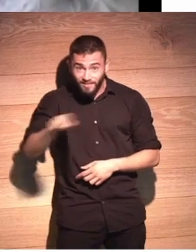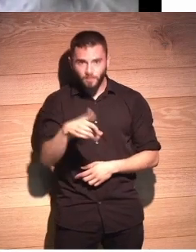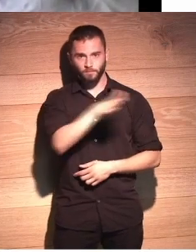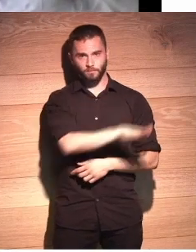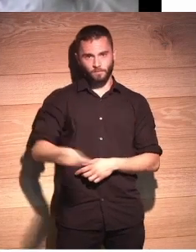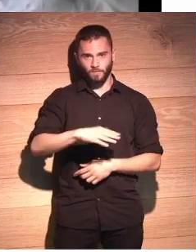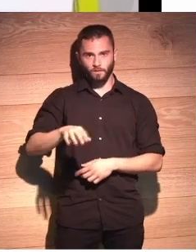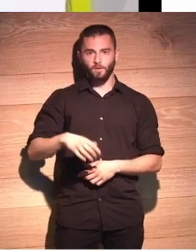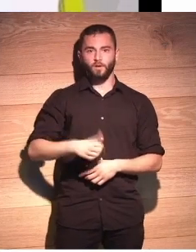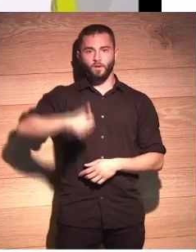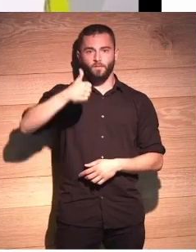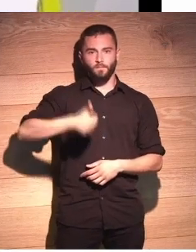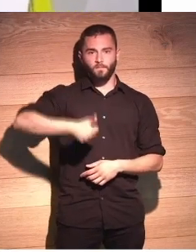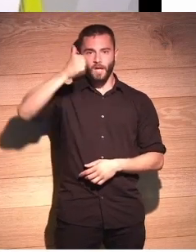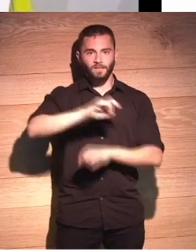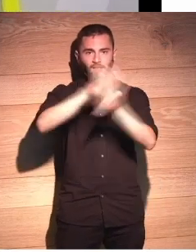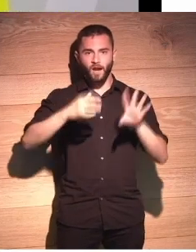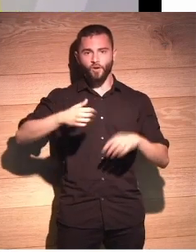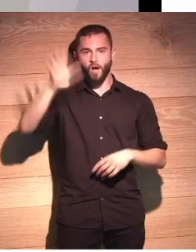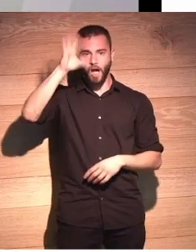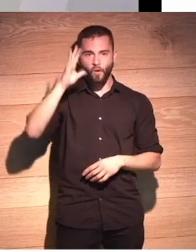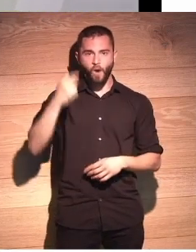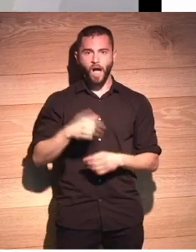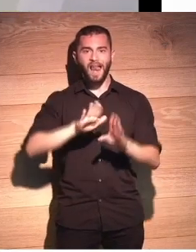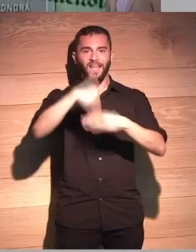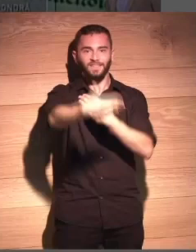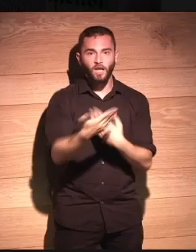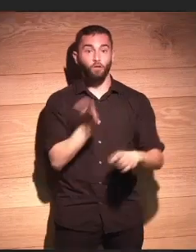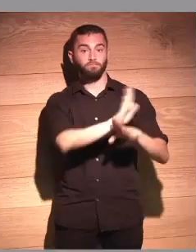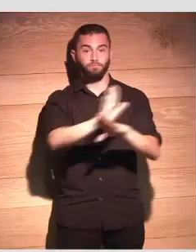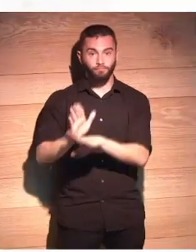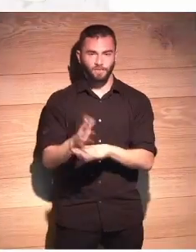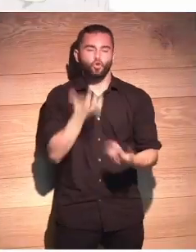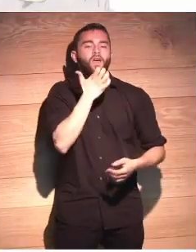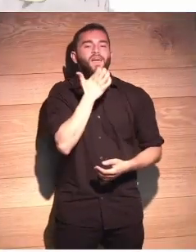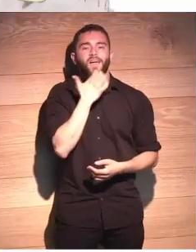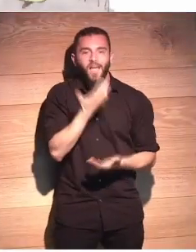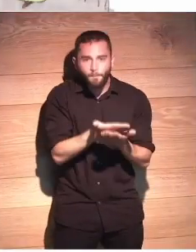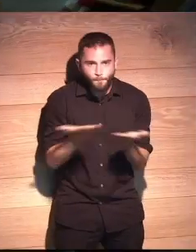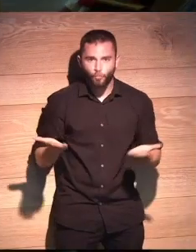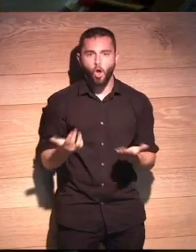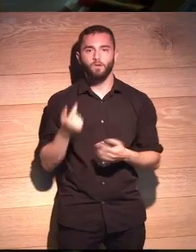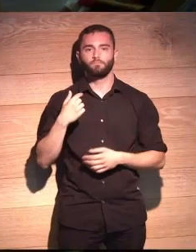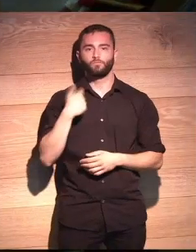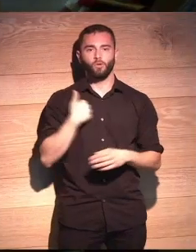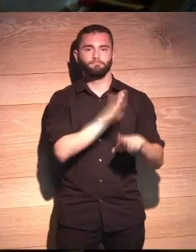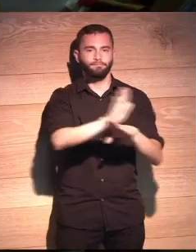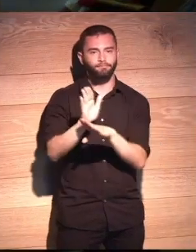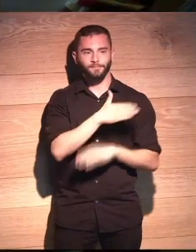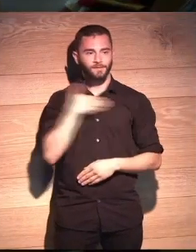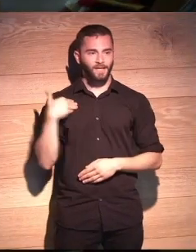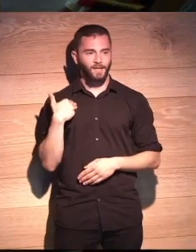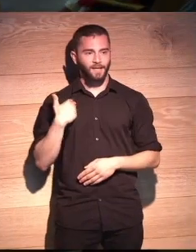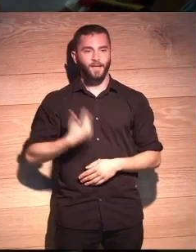Agua también hemos salido al exterior y hemos vivido en directo. Bueno, yo creo que con esto son unos ejemplos que solamente quería traeros aquí.